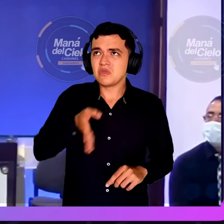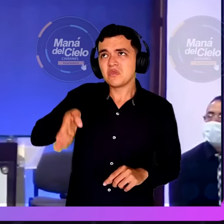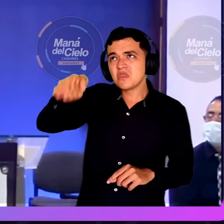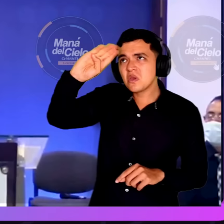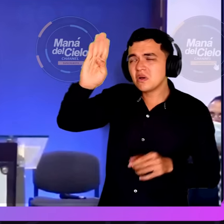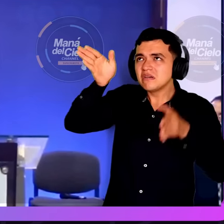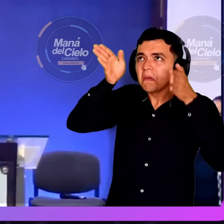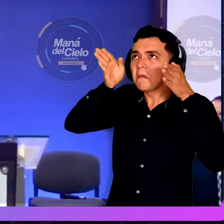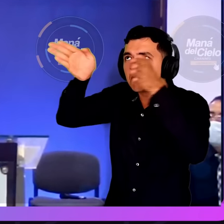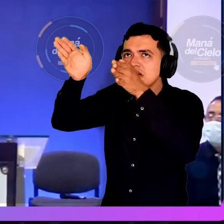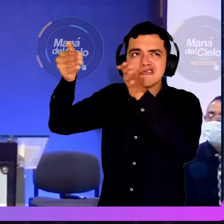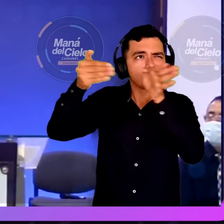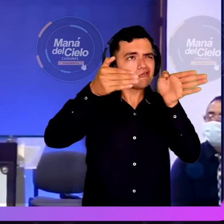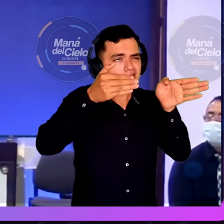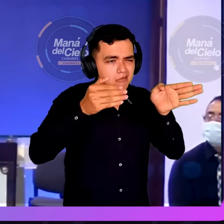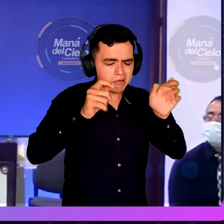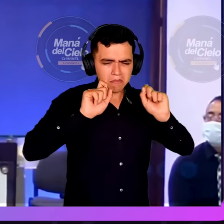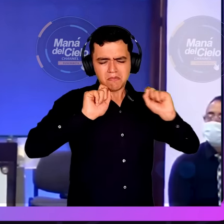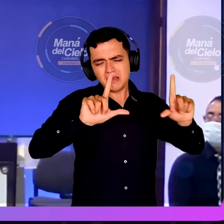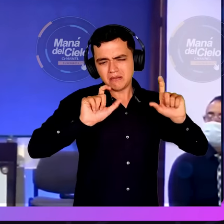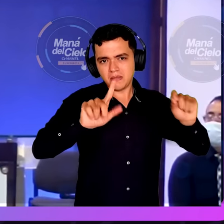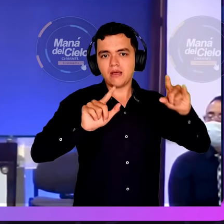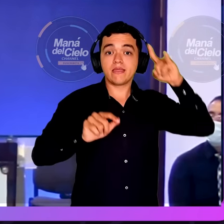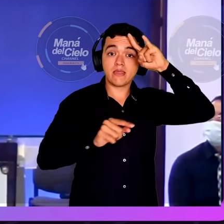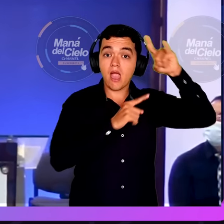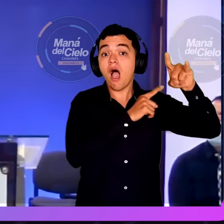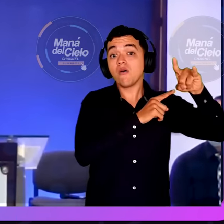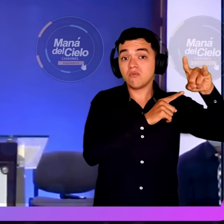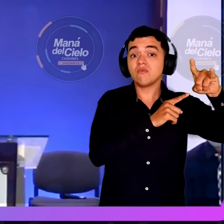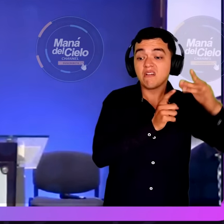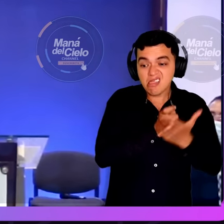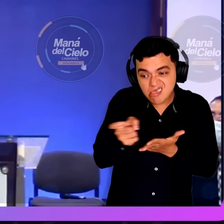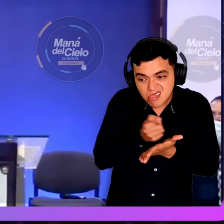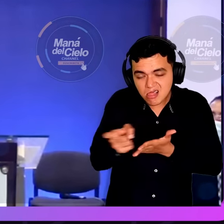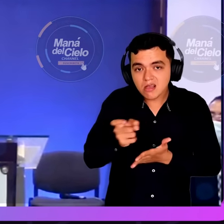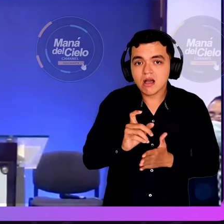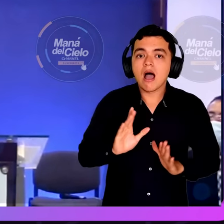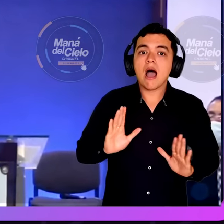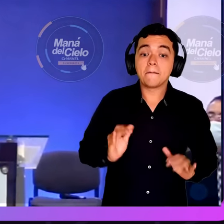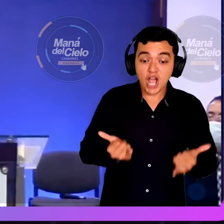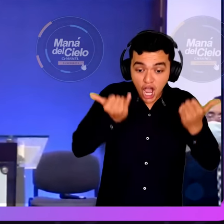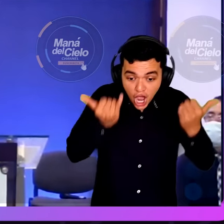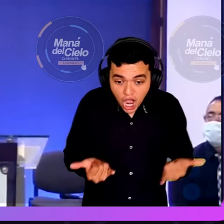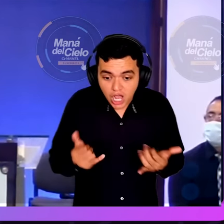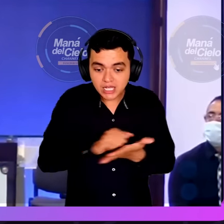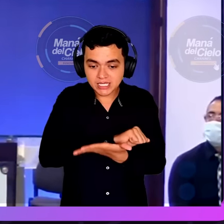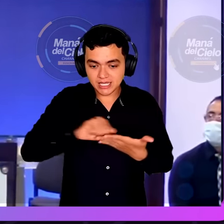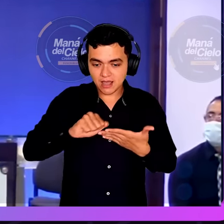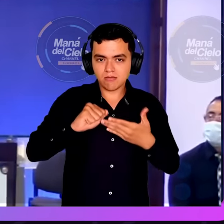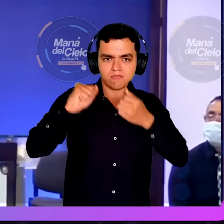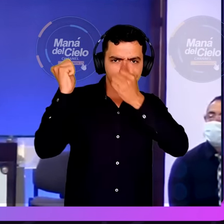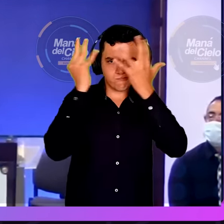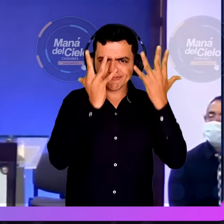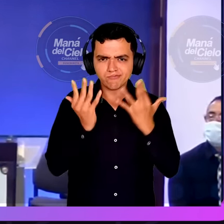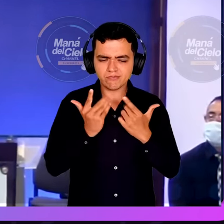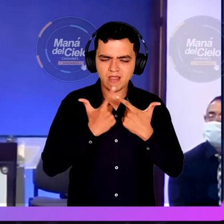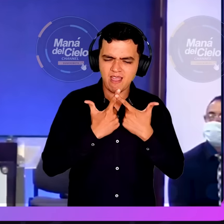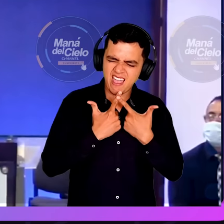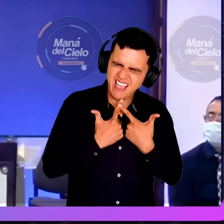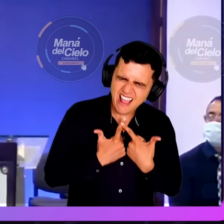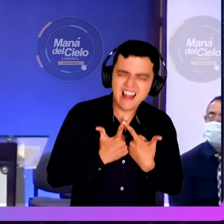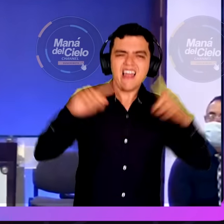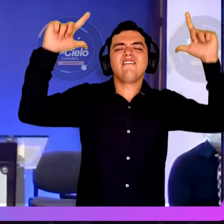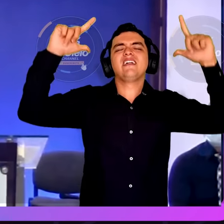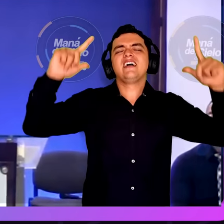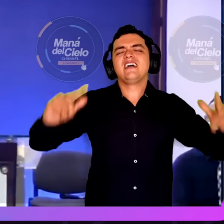cuando usted termina de orar, termina cansado, termina aburrido, termina sin victoria, qué pereza volver a orar porque no disfrutó. Oh, pero esta mañana